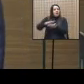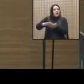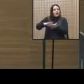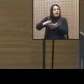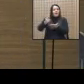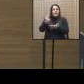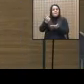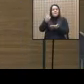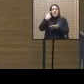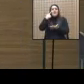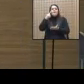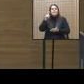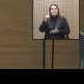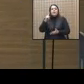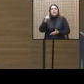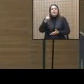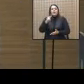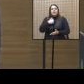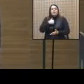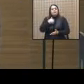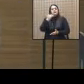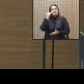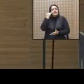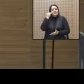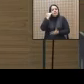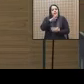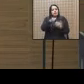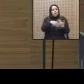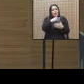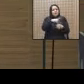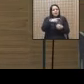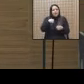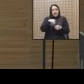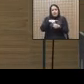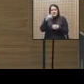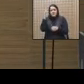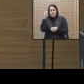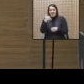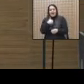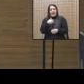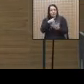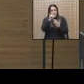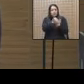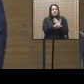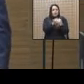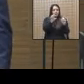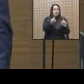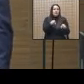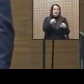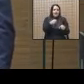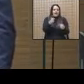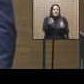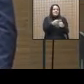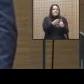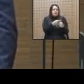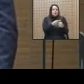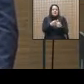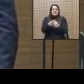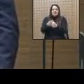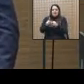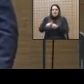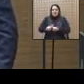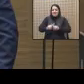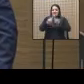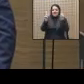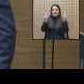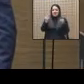Porque que yo sepa, de todos los diputados y diputadas existen iniciativas que podrían priorizarse distinto. Y